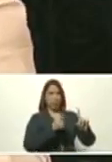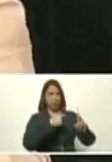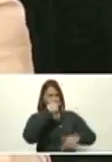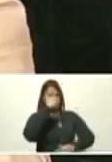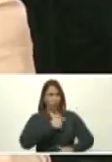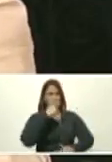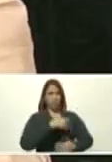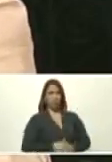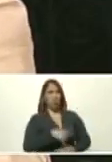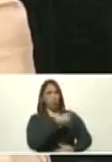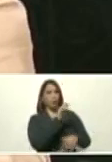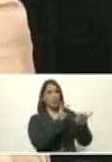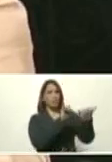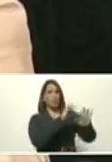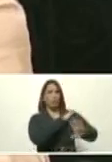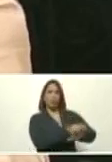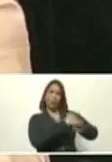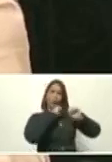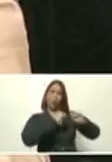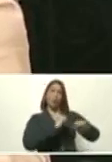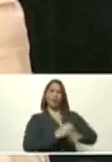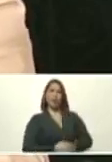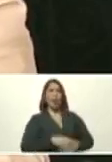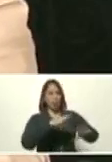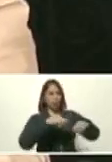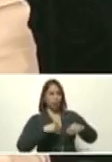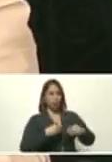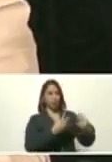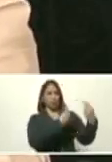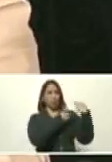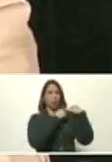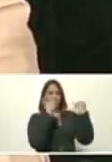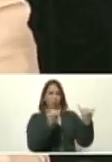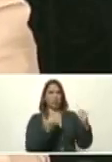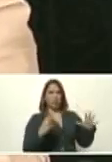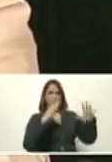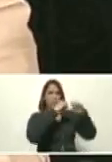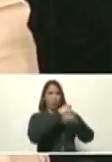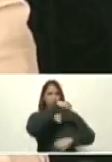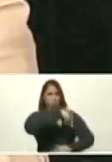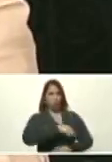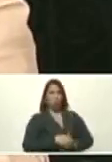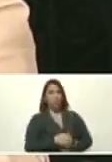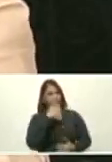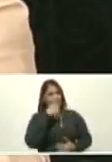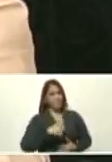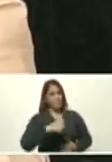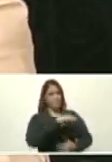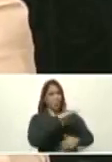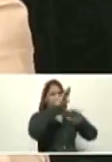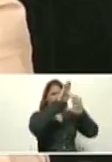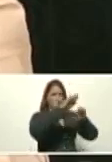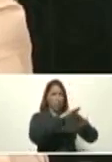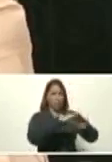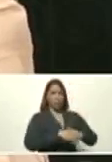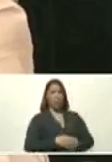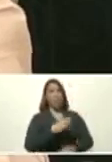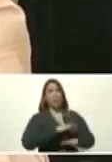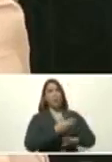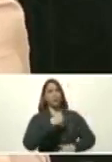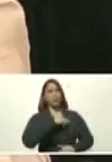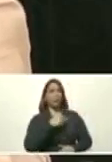usted valientemente está asumiendo en la noche de hoy y que su pueblo lo respalda, porque hemos sido